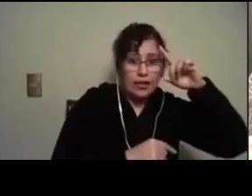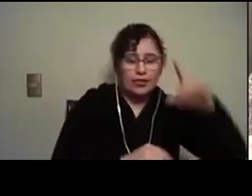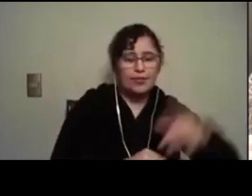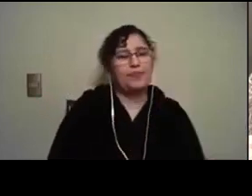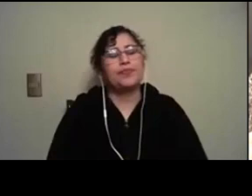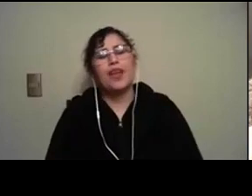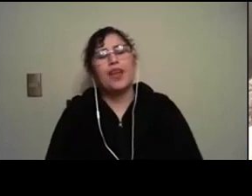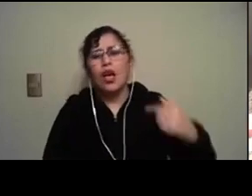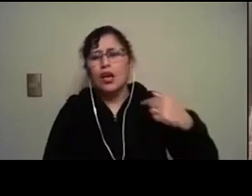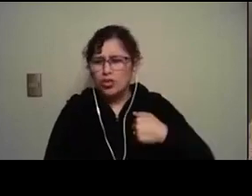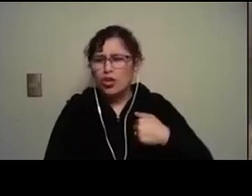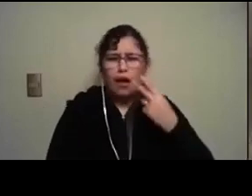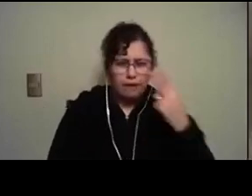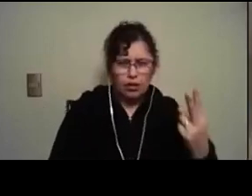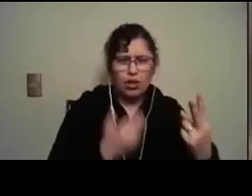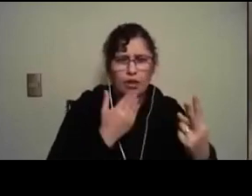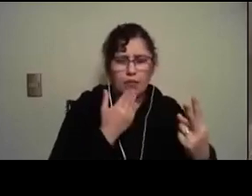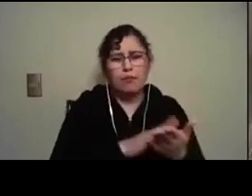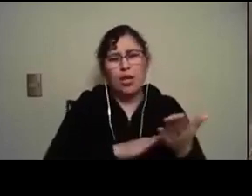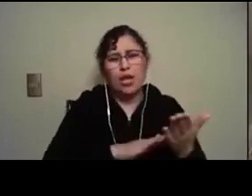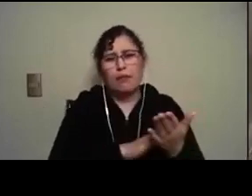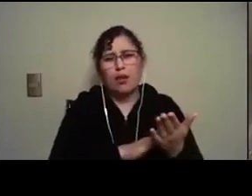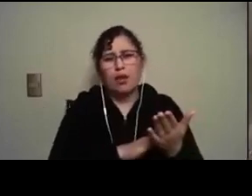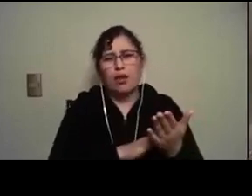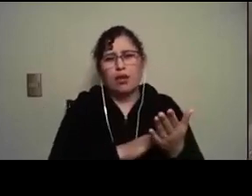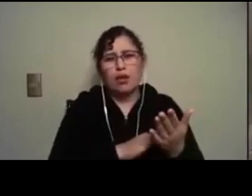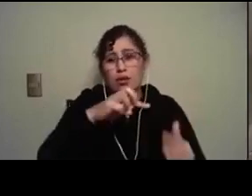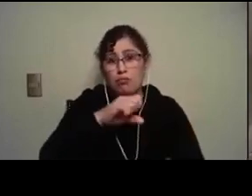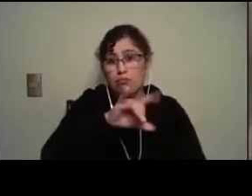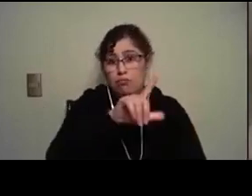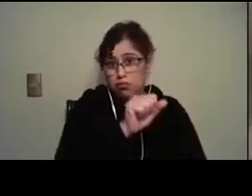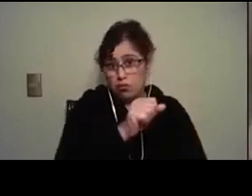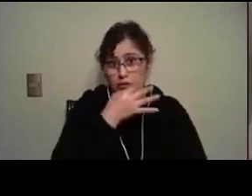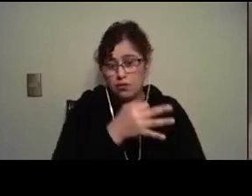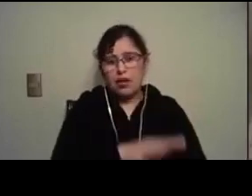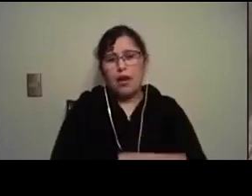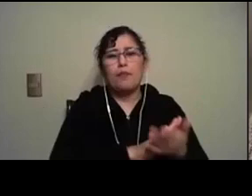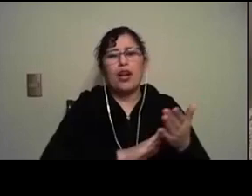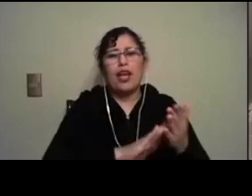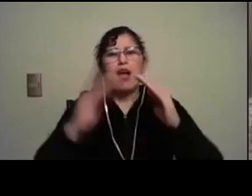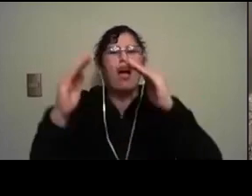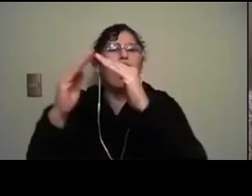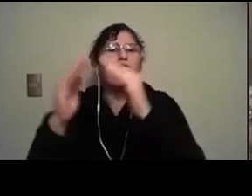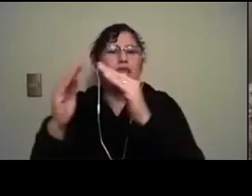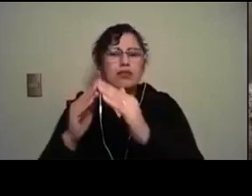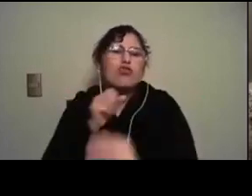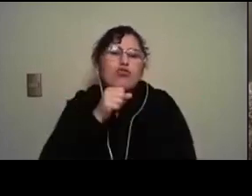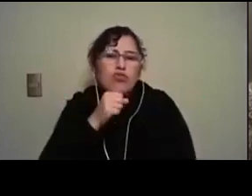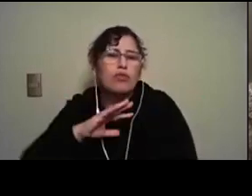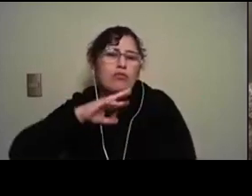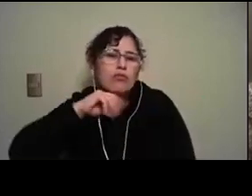de eso de que comenta la Paula de quizás llevarlo a un hogar de ancianos o un ELEAM o